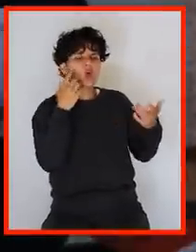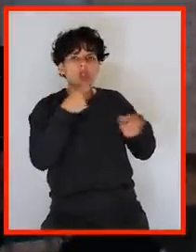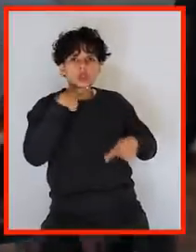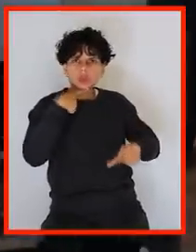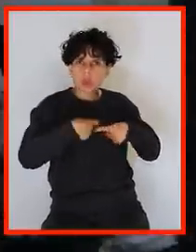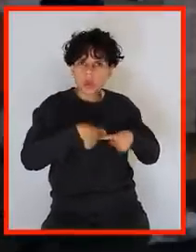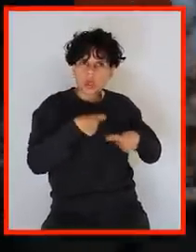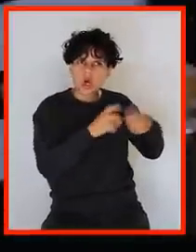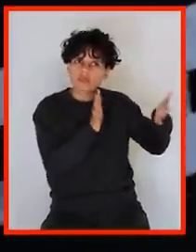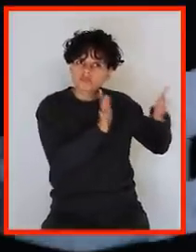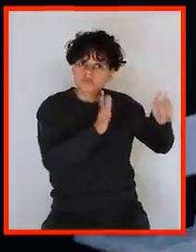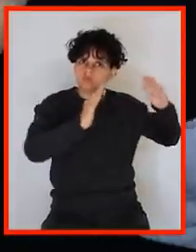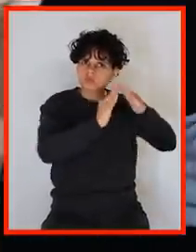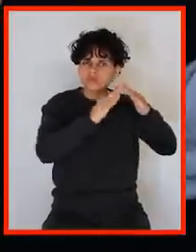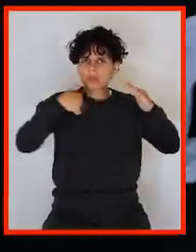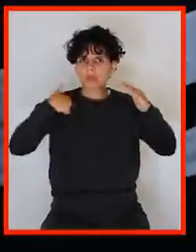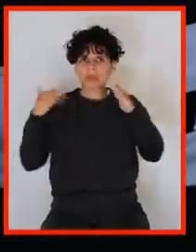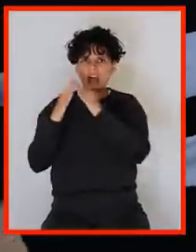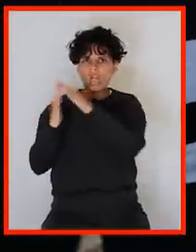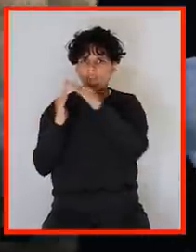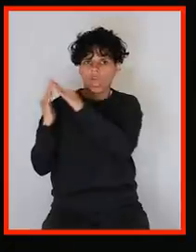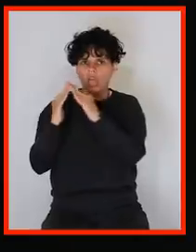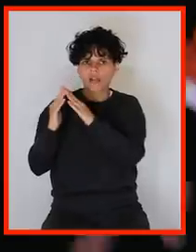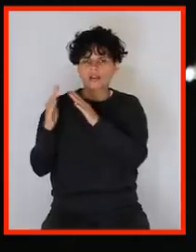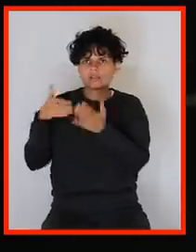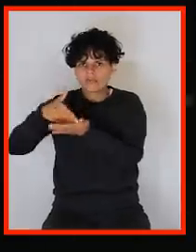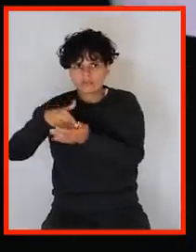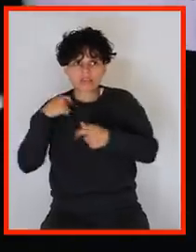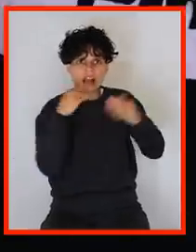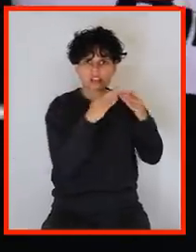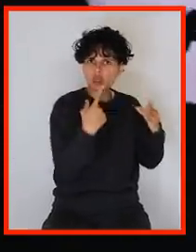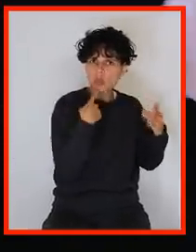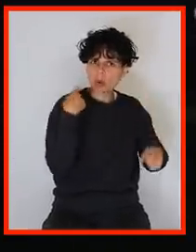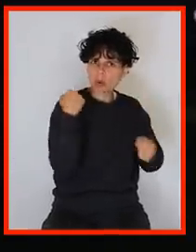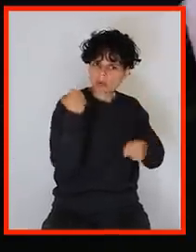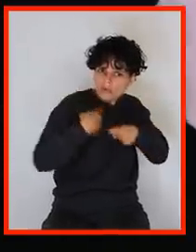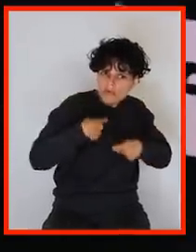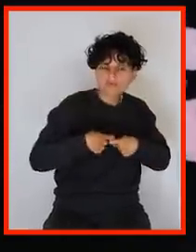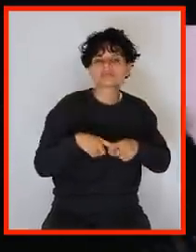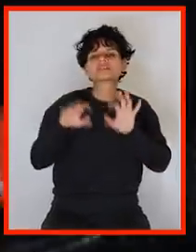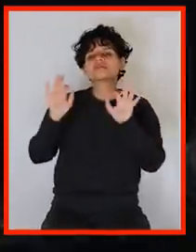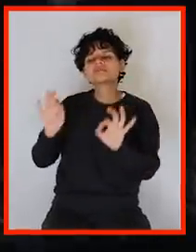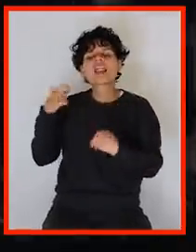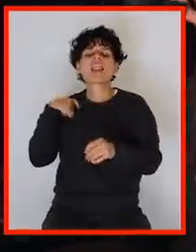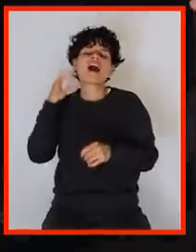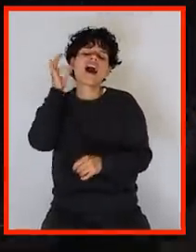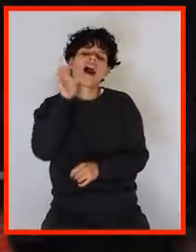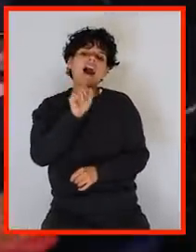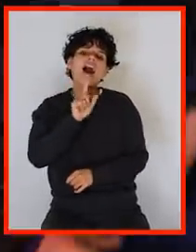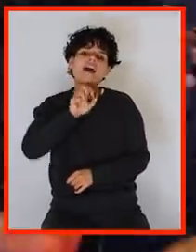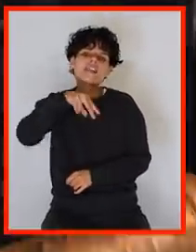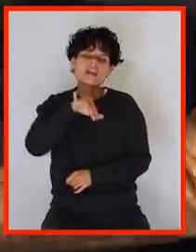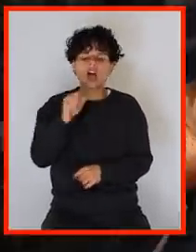como dijo el pollo. Ah, sólida. Humilde. ¿A qué llegamos, po? No, este le pasa la junta, ahí está Atenea, pues.